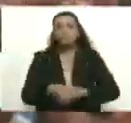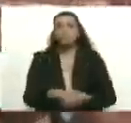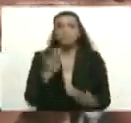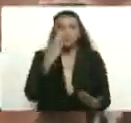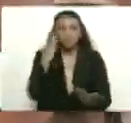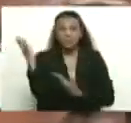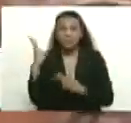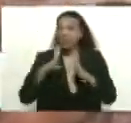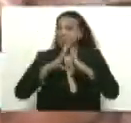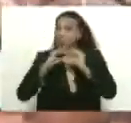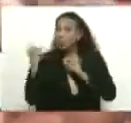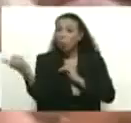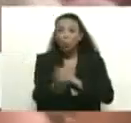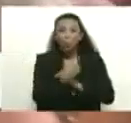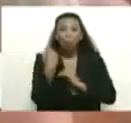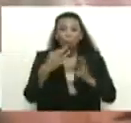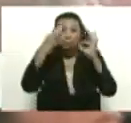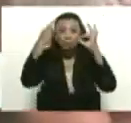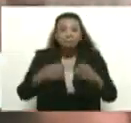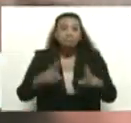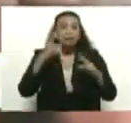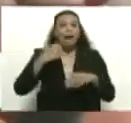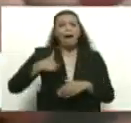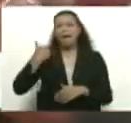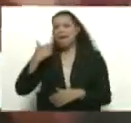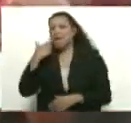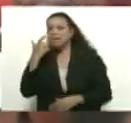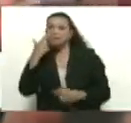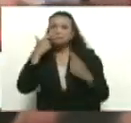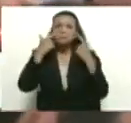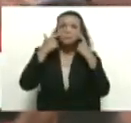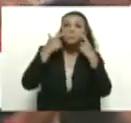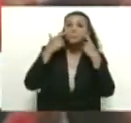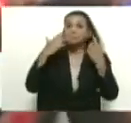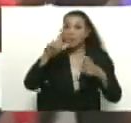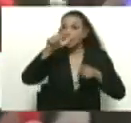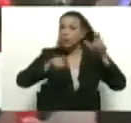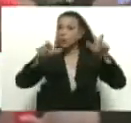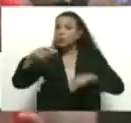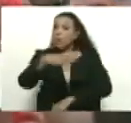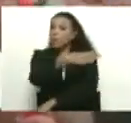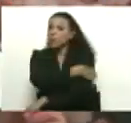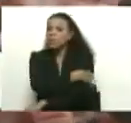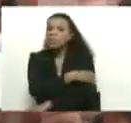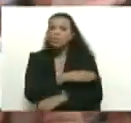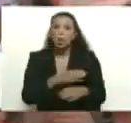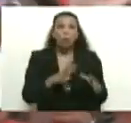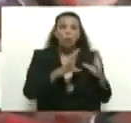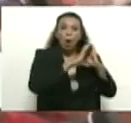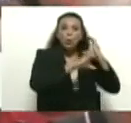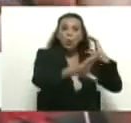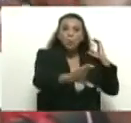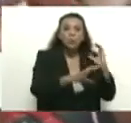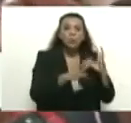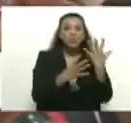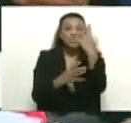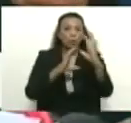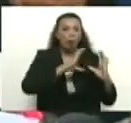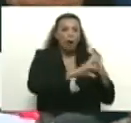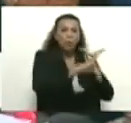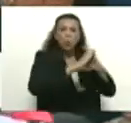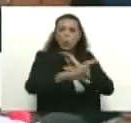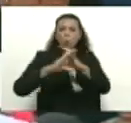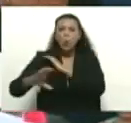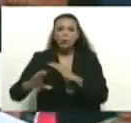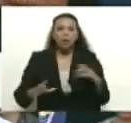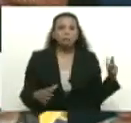Esto es La Vega. No, porque hay gente... Usted sabe que la gente de la oposición llevan 5 autobuses, ¿no? Y entonces